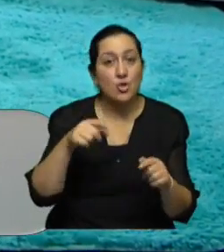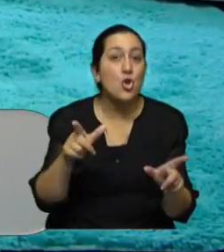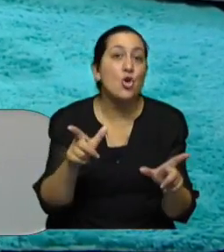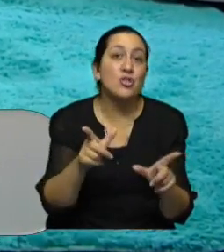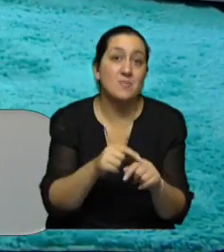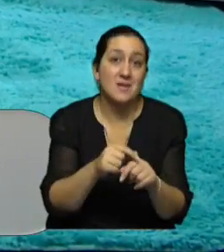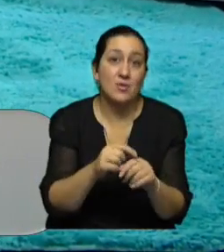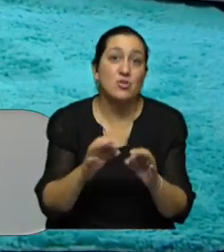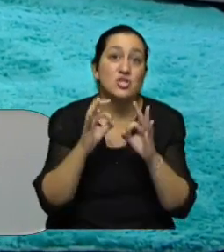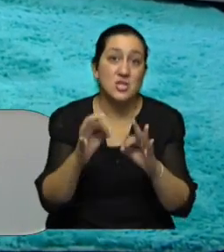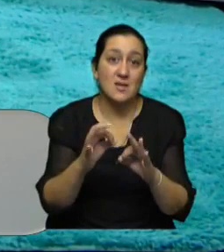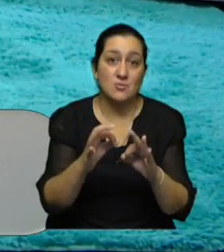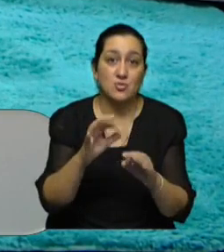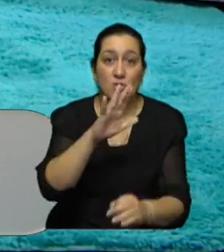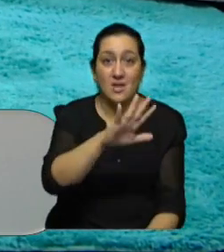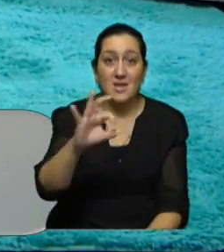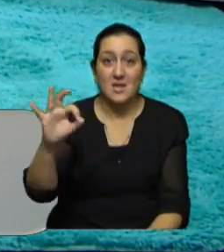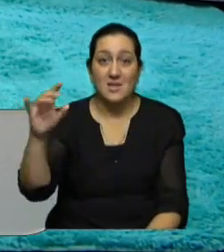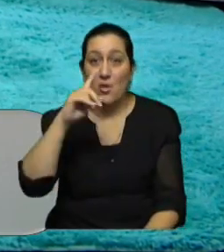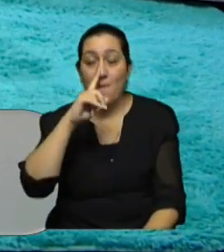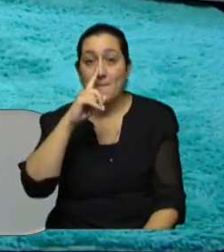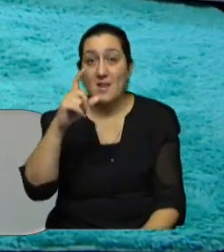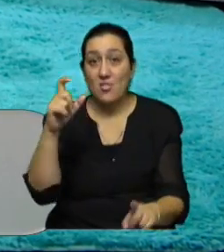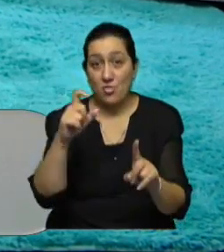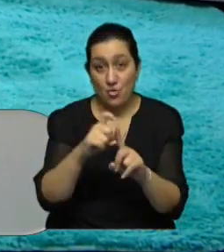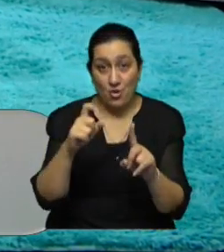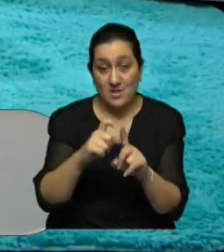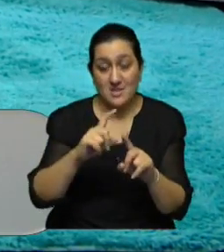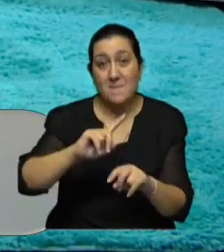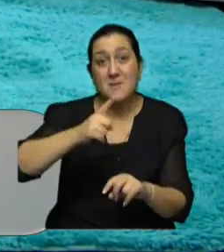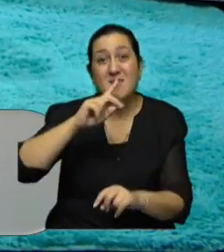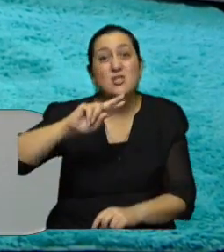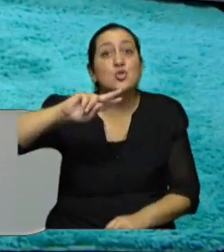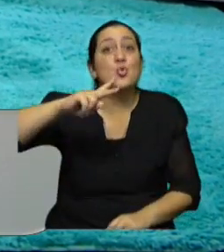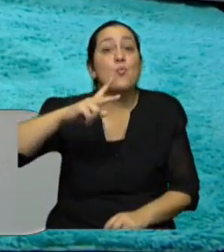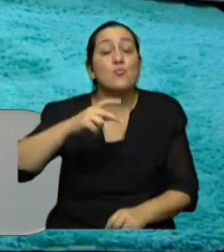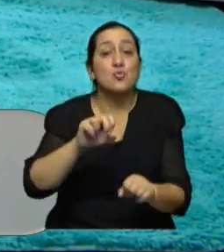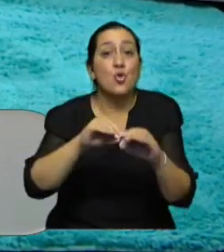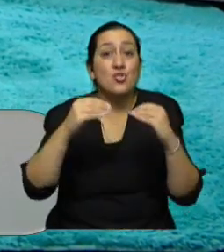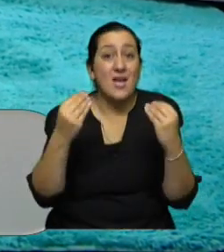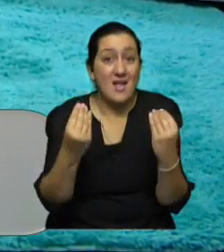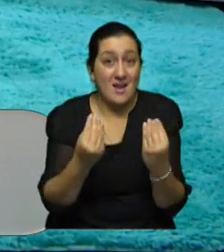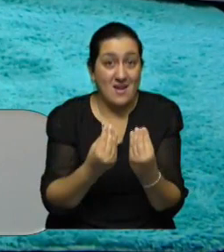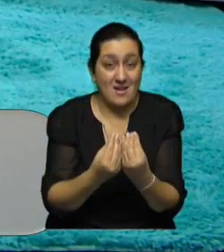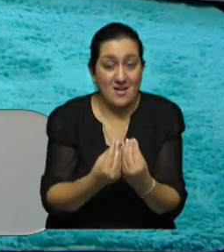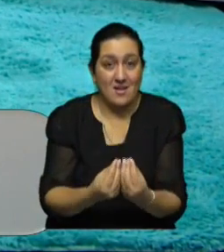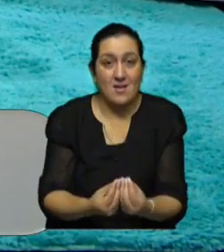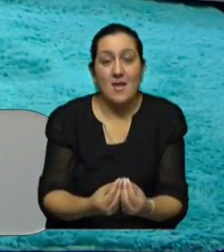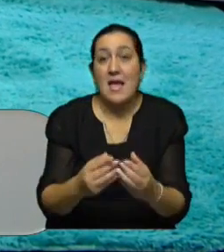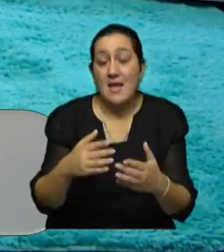lleguemos a esa meta, que son $500,000, que es como el primer subtotal que tiene la propuesta. La propuesta termina